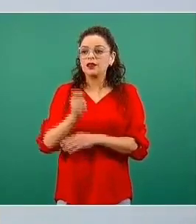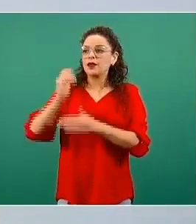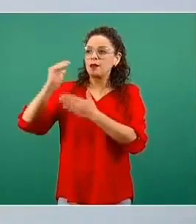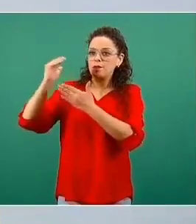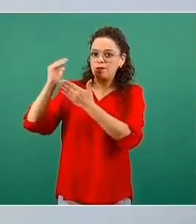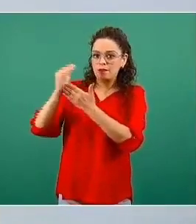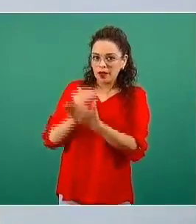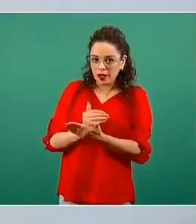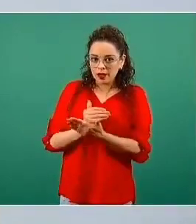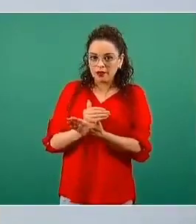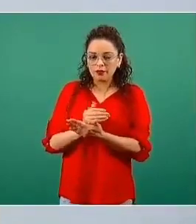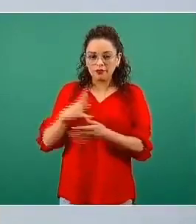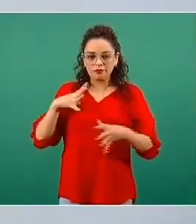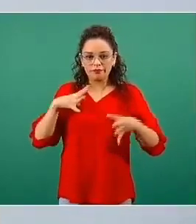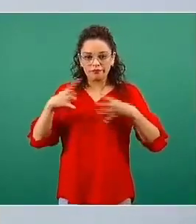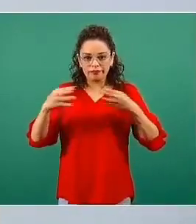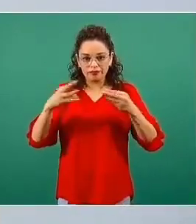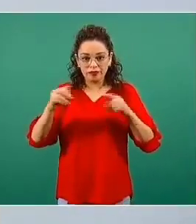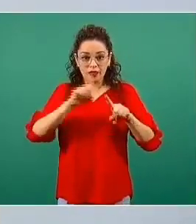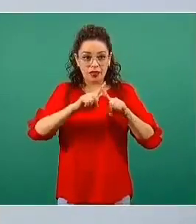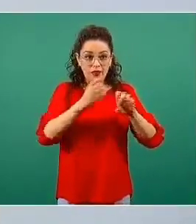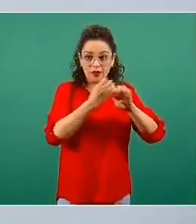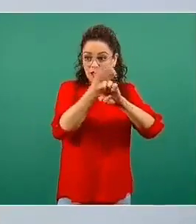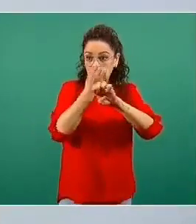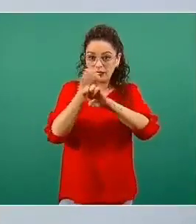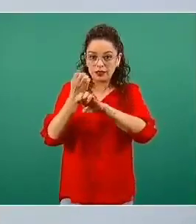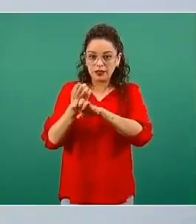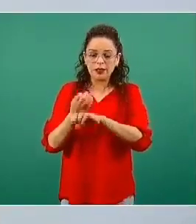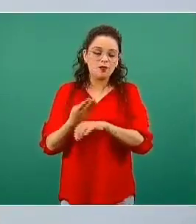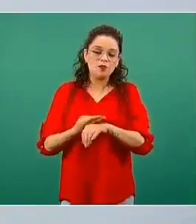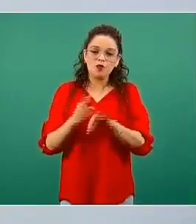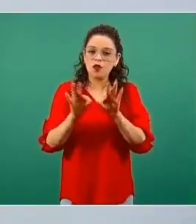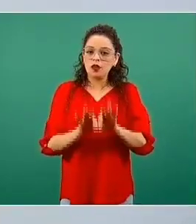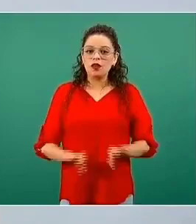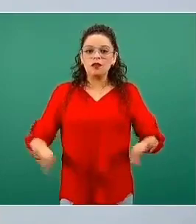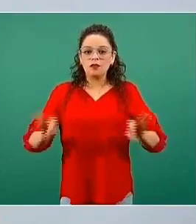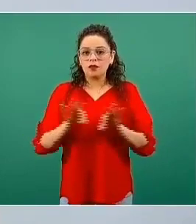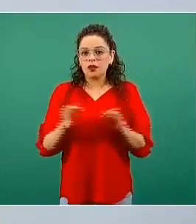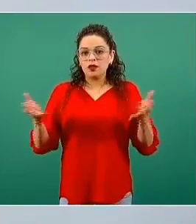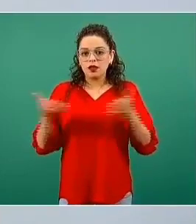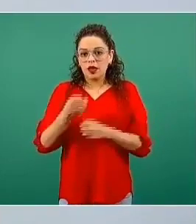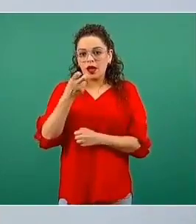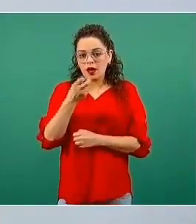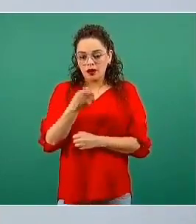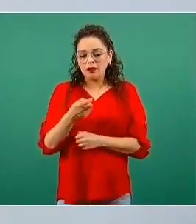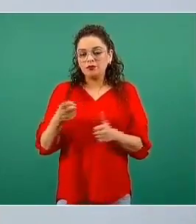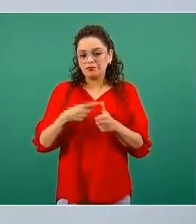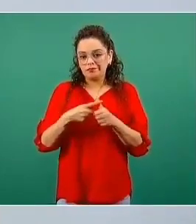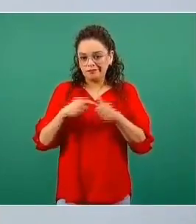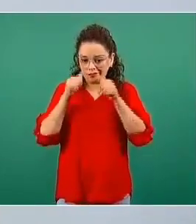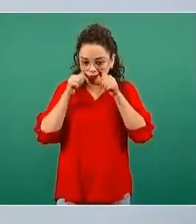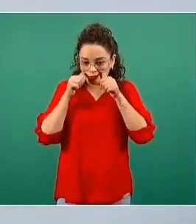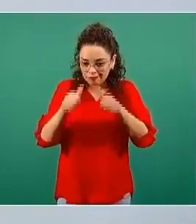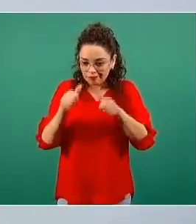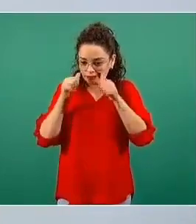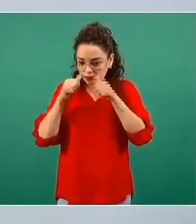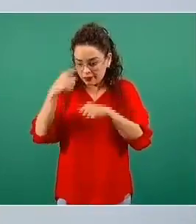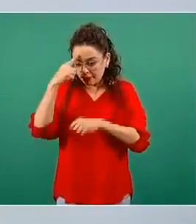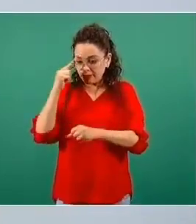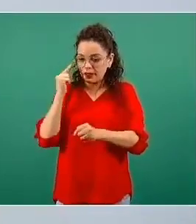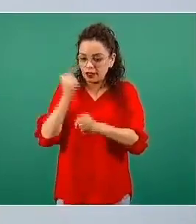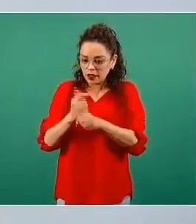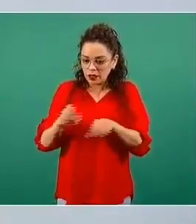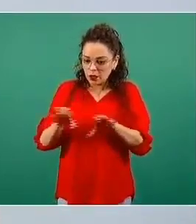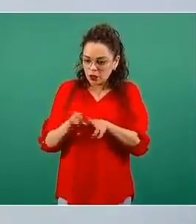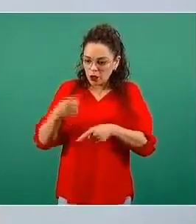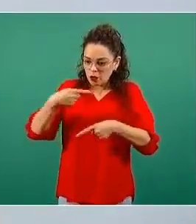epidémica en gran parte de los estados, es importante el fortalecimiento de estas acciones de atención primaria para detectar estos brotes